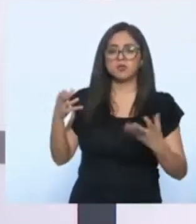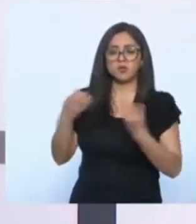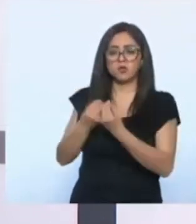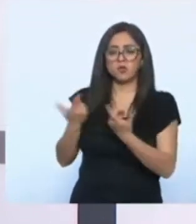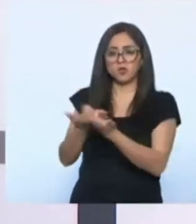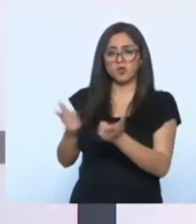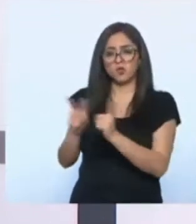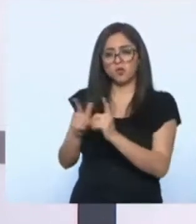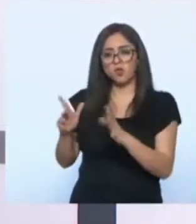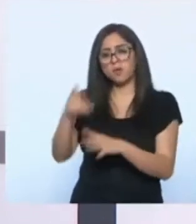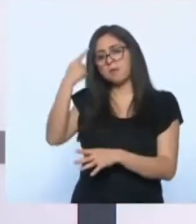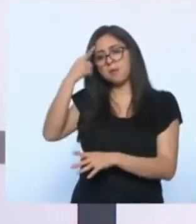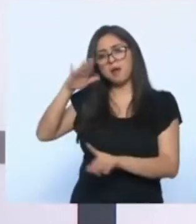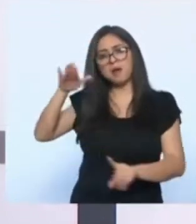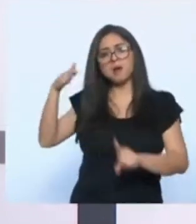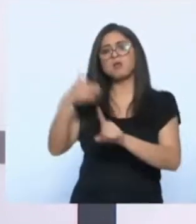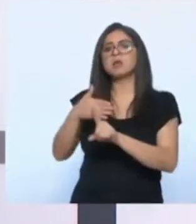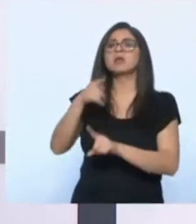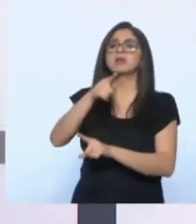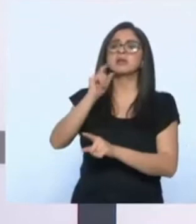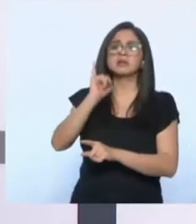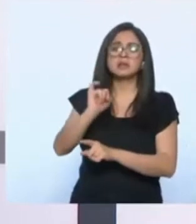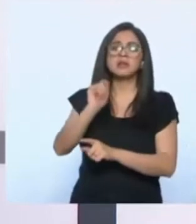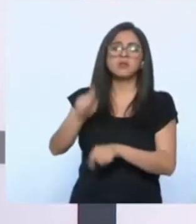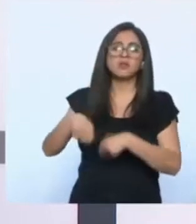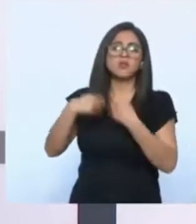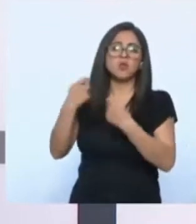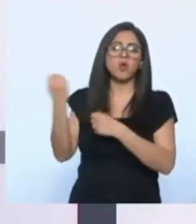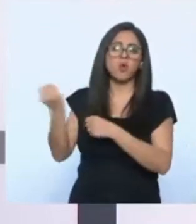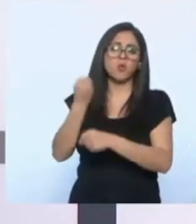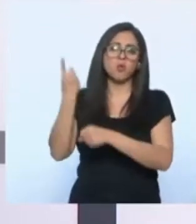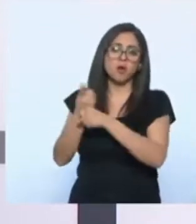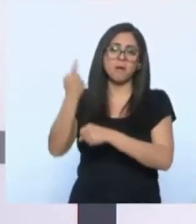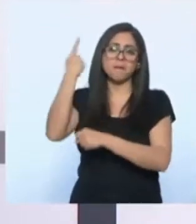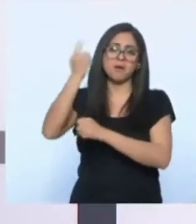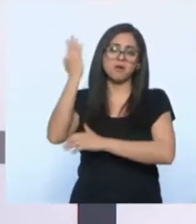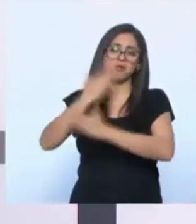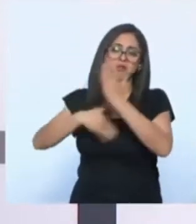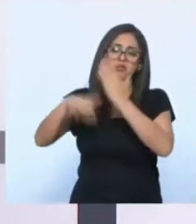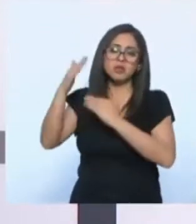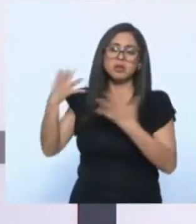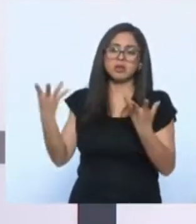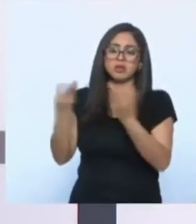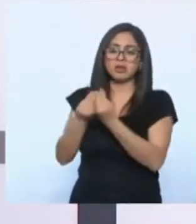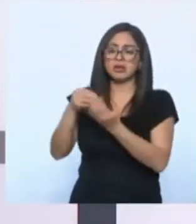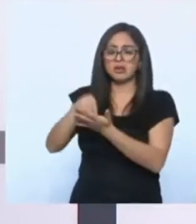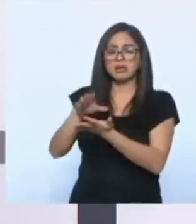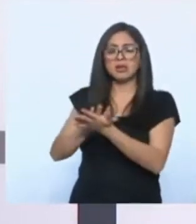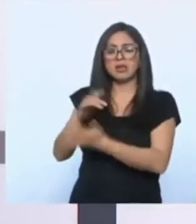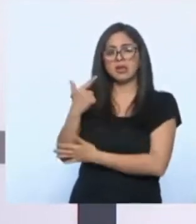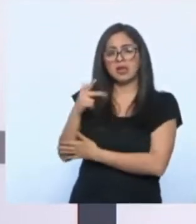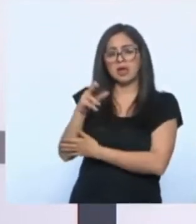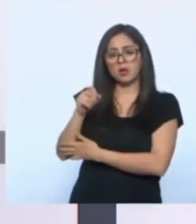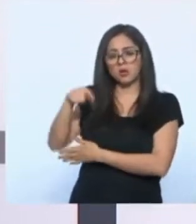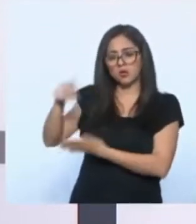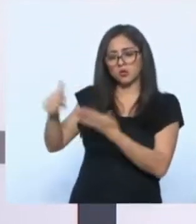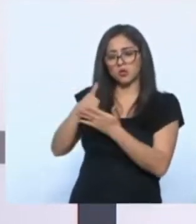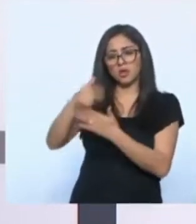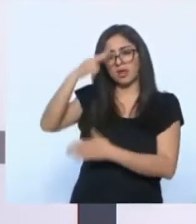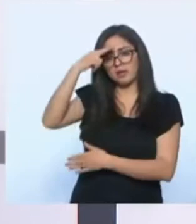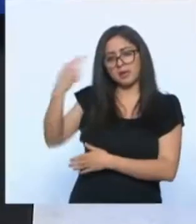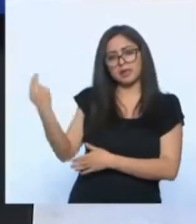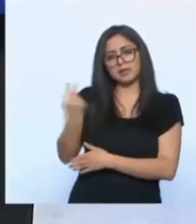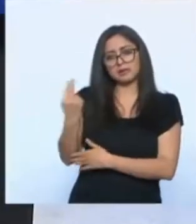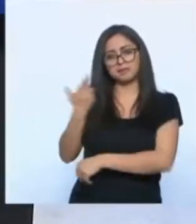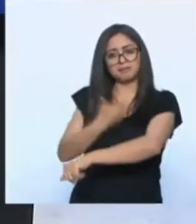específico, para que ya se dé la dictaminación y podamos sacar adelante una agenda de género importante que la ciudad está necesitando y requiriendo. Bueno,